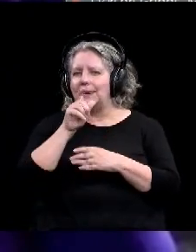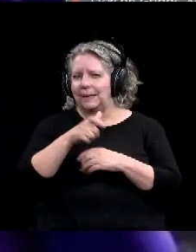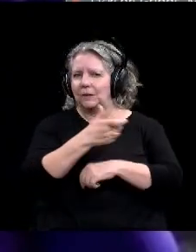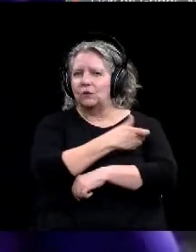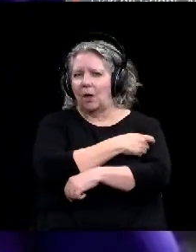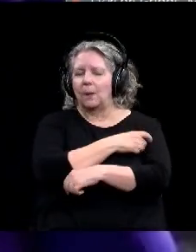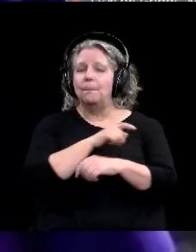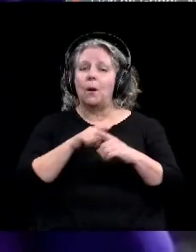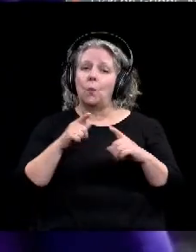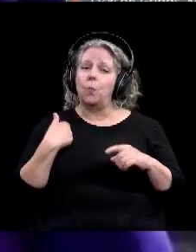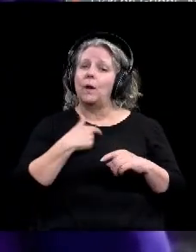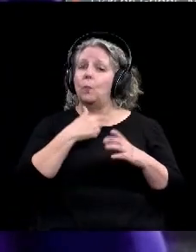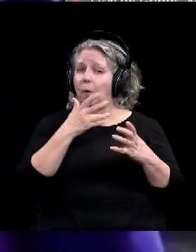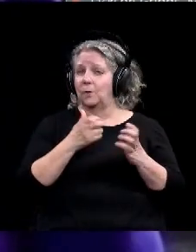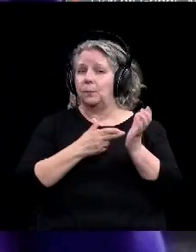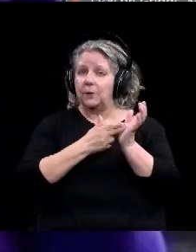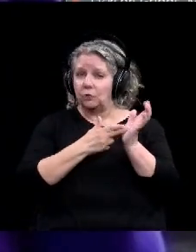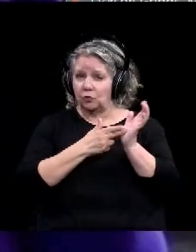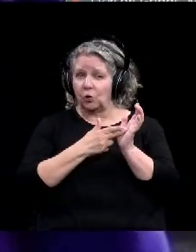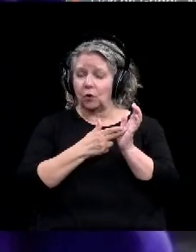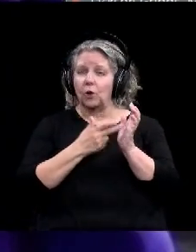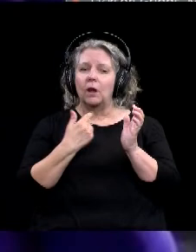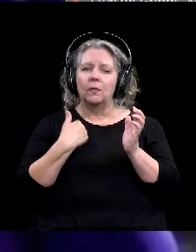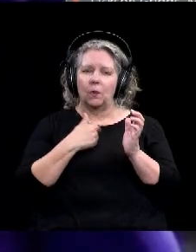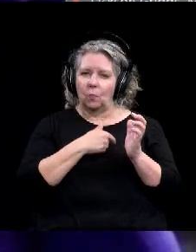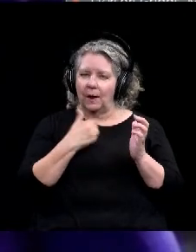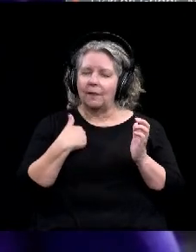de que sean estrategias y